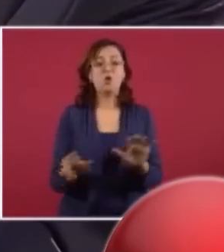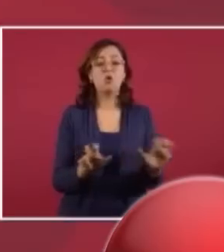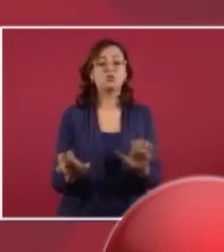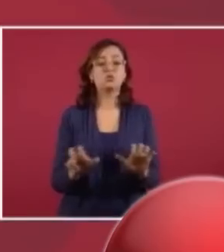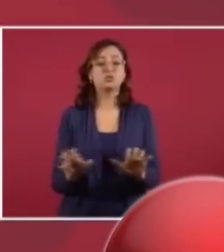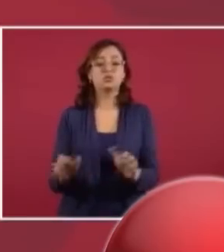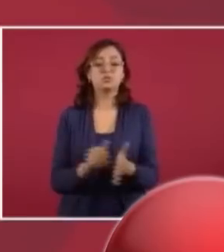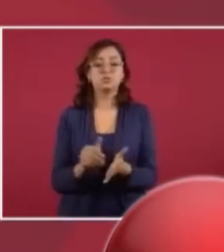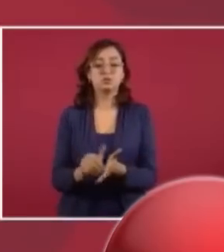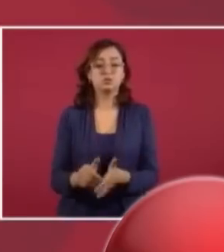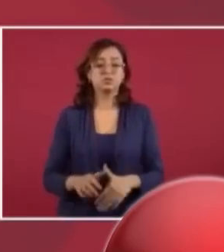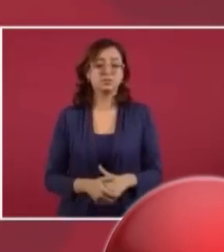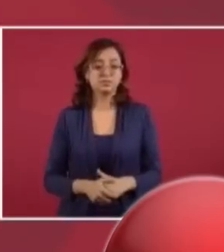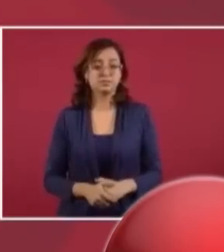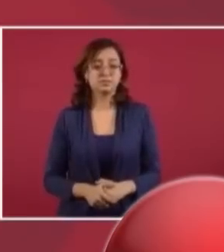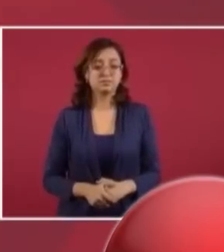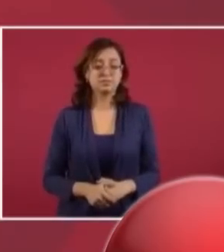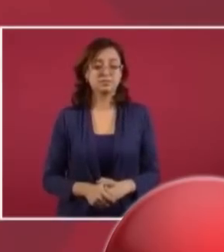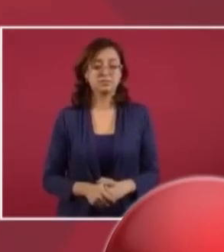800.